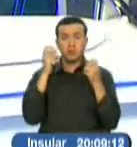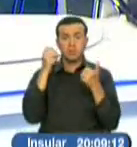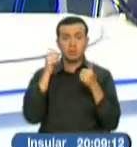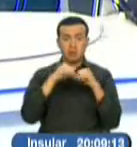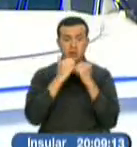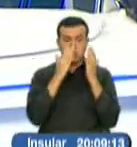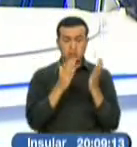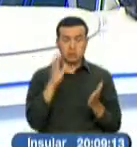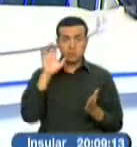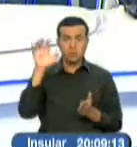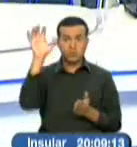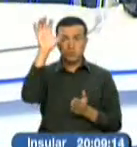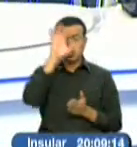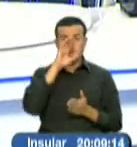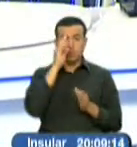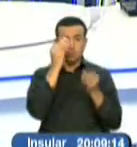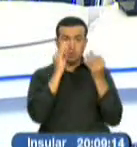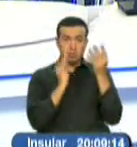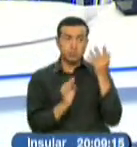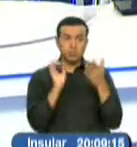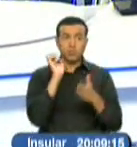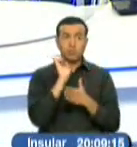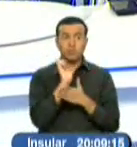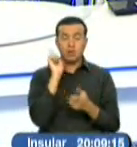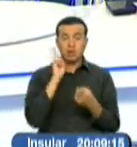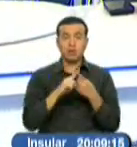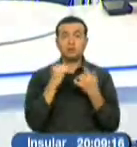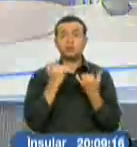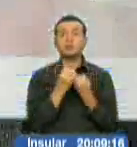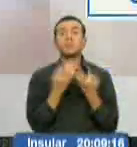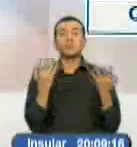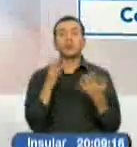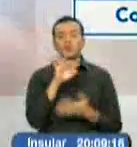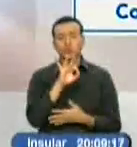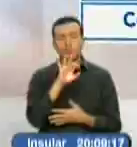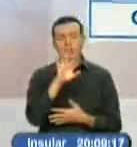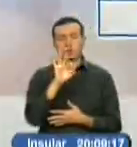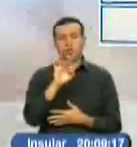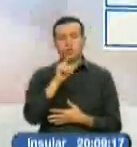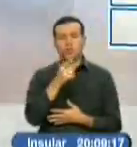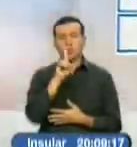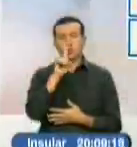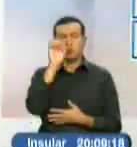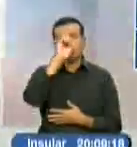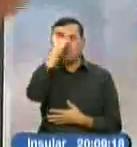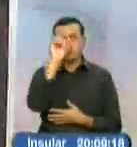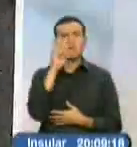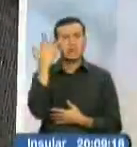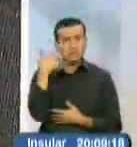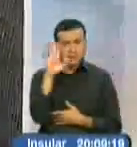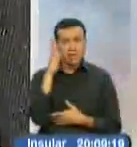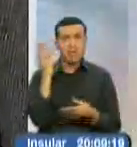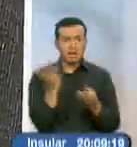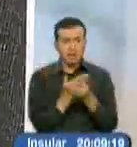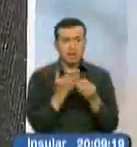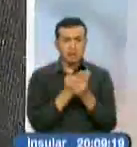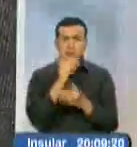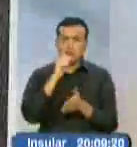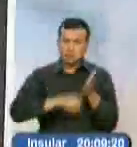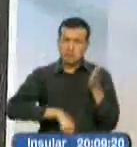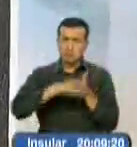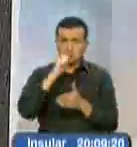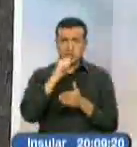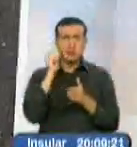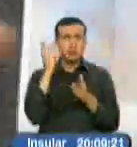de asambleístas provinciales, el promedio en el país, Sofía, hasta este momento, es de 99,1% ya de actas validadas